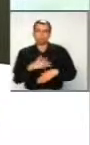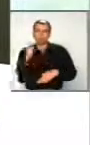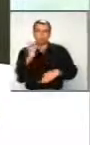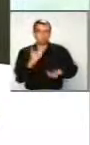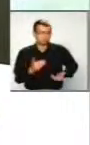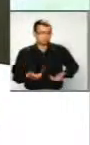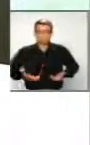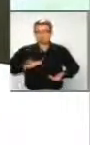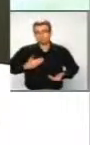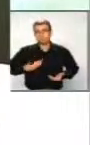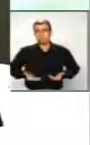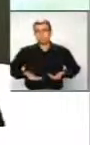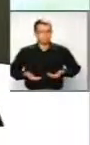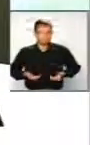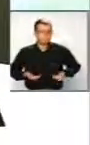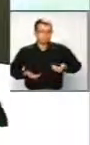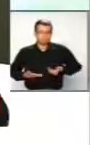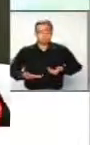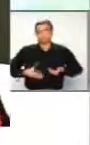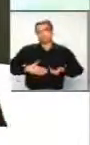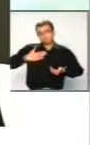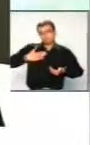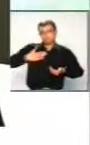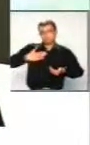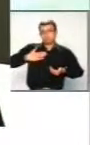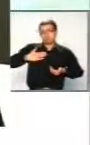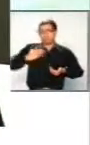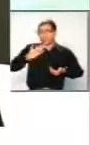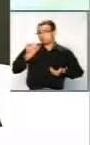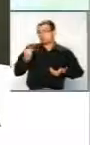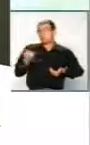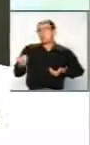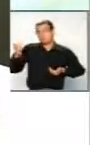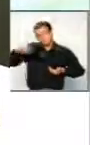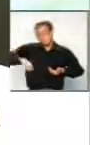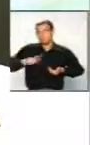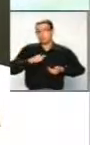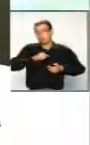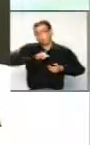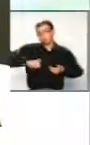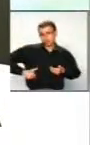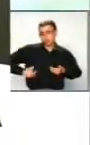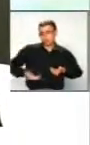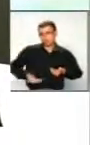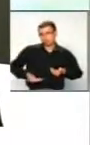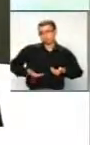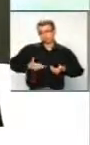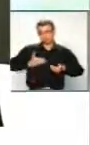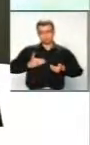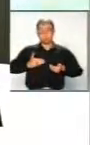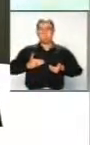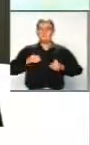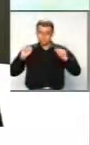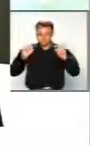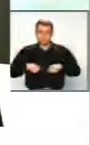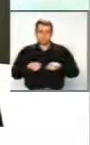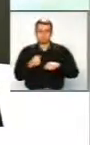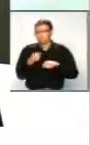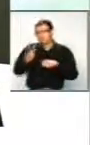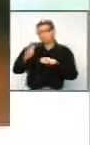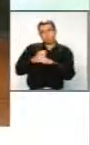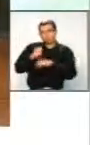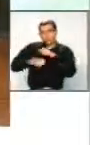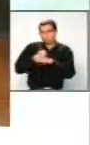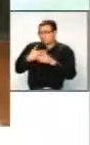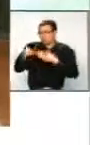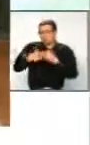glándula y la niña le hagan el implante para equilibrar su imagen, pero no por un asunto ni cosmético ni estético. Bueno,